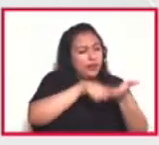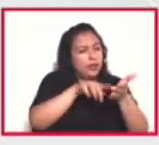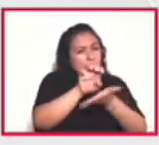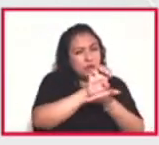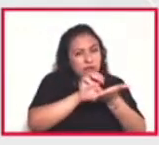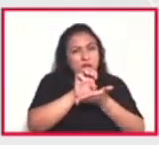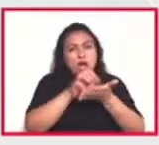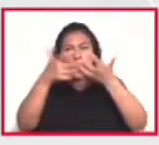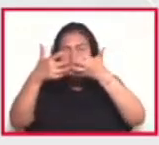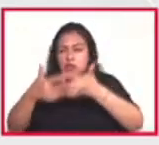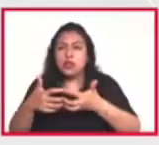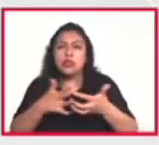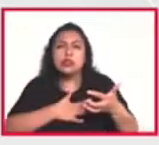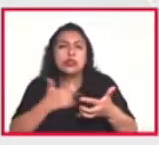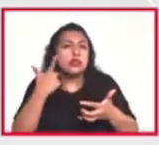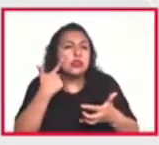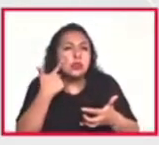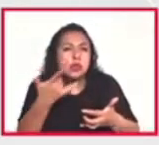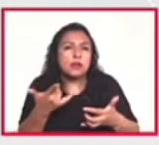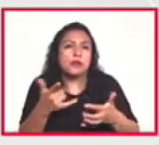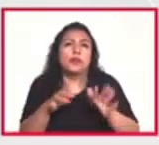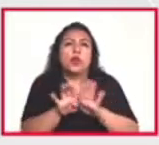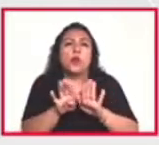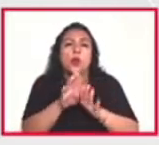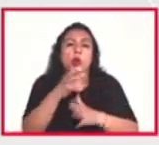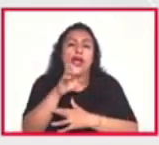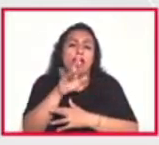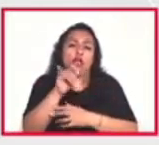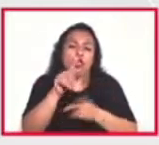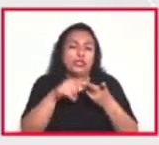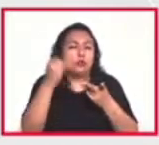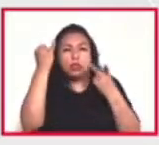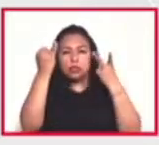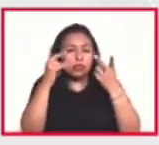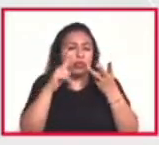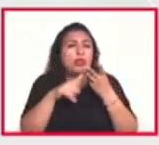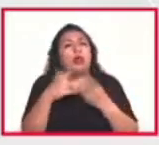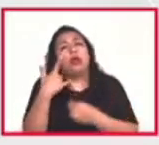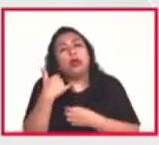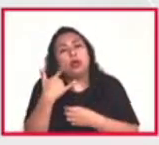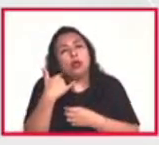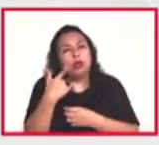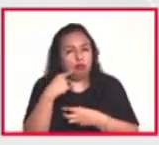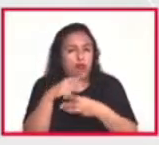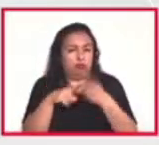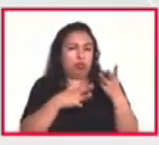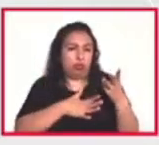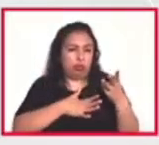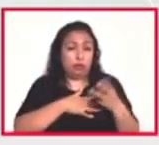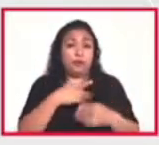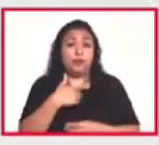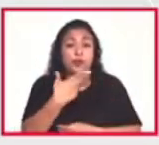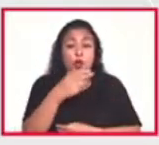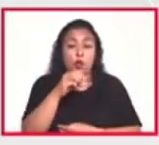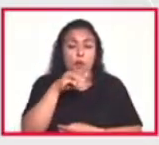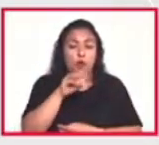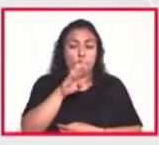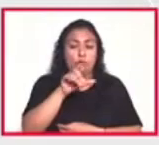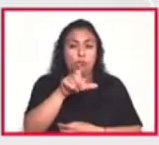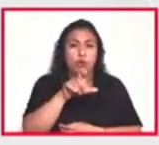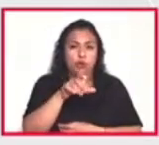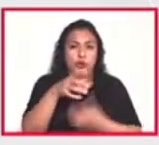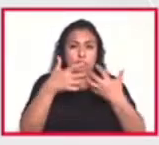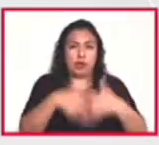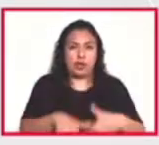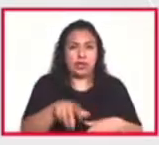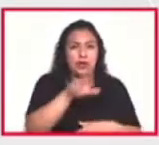del placer, como pueden ser el erotismo, la fantasía o la contemplación. Homo Vox Machina se presenta de miércoles a